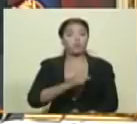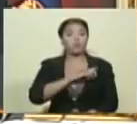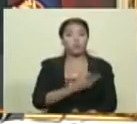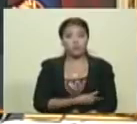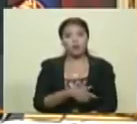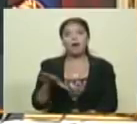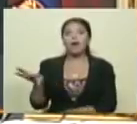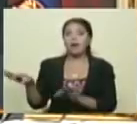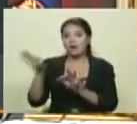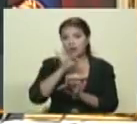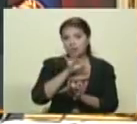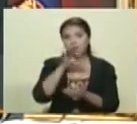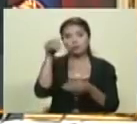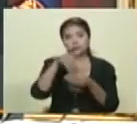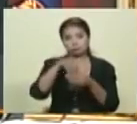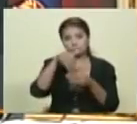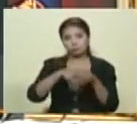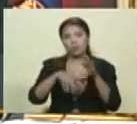la constituyente, Daniel.